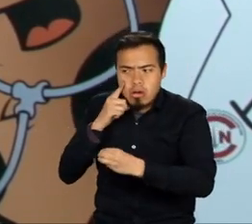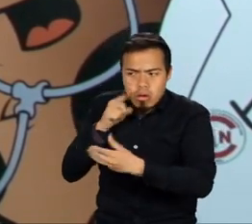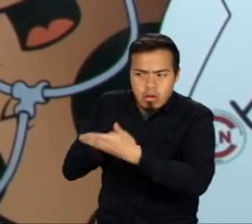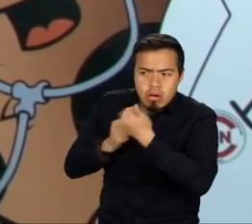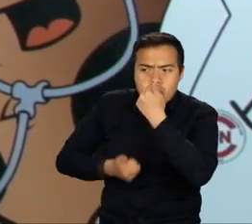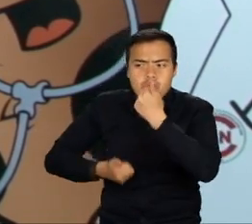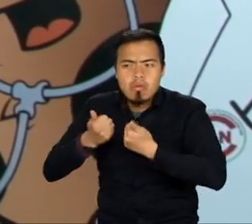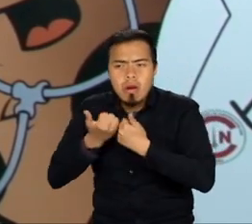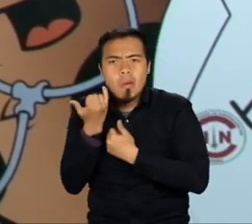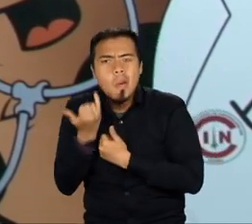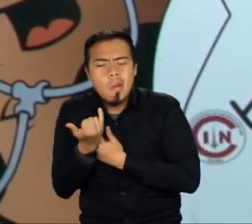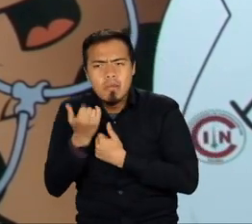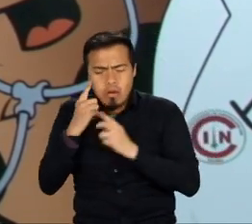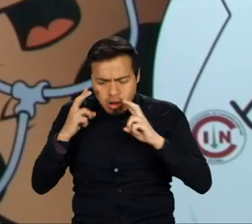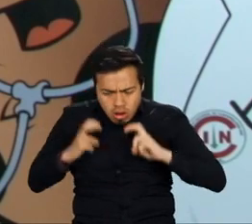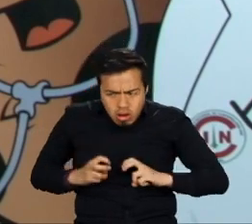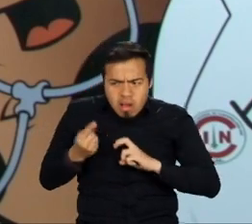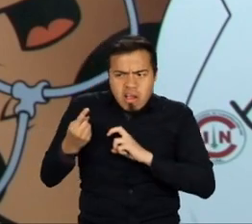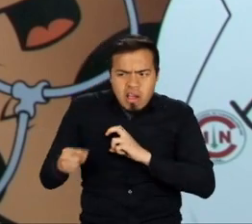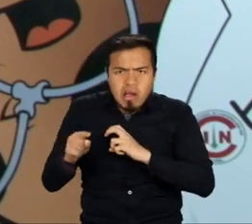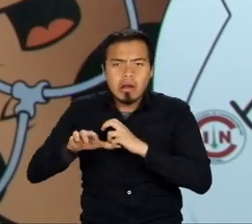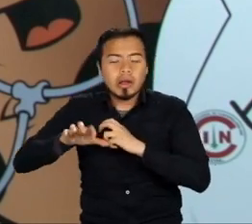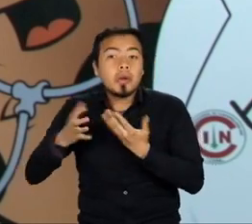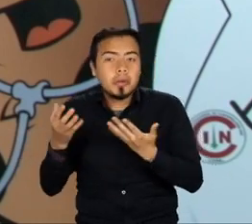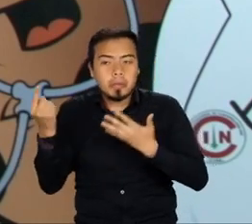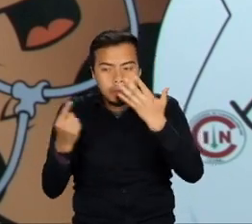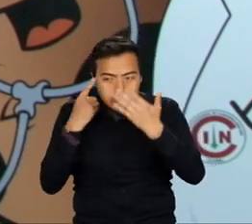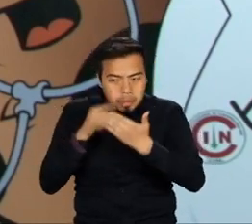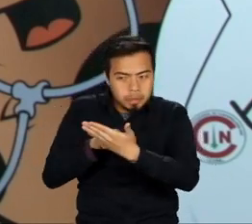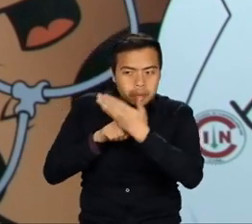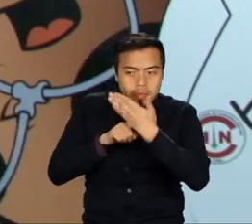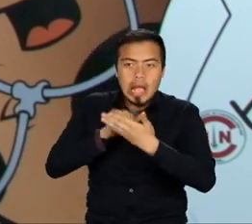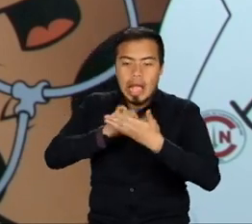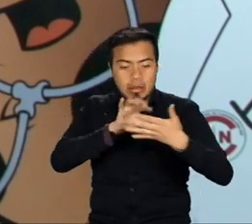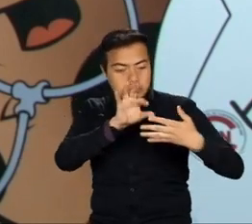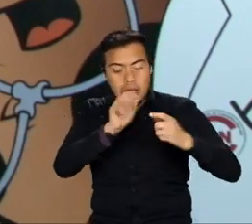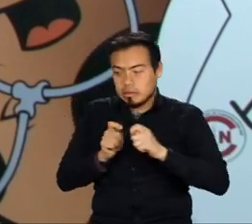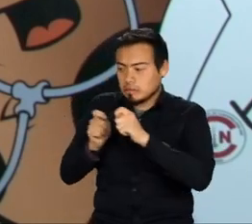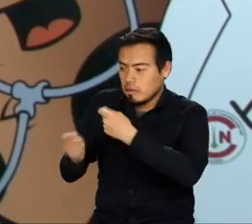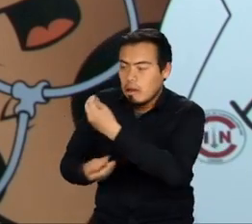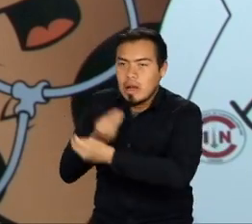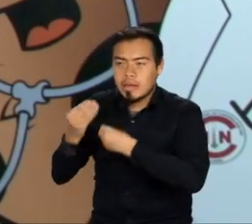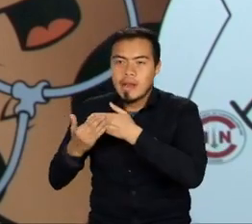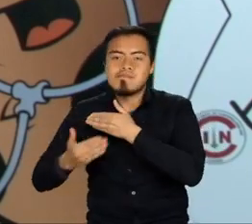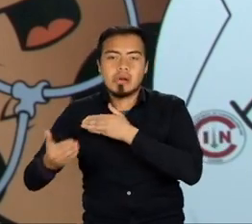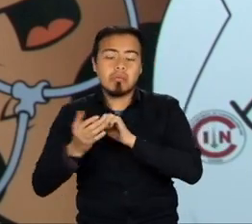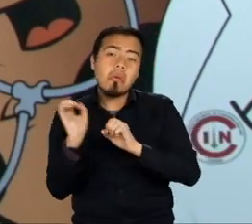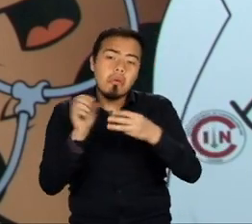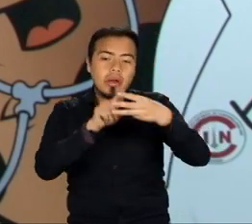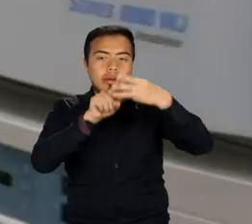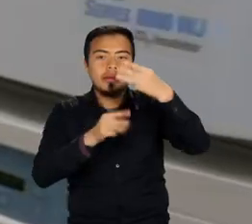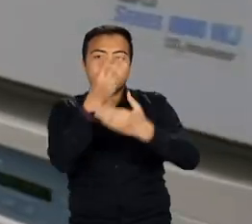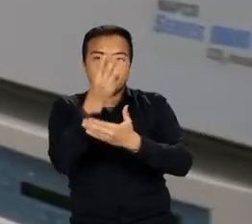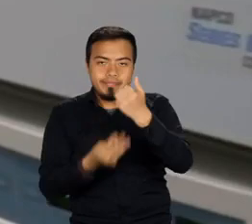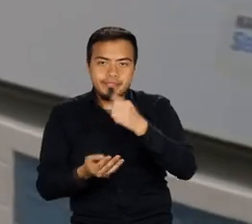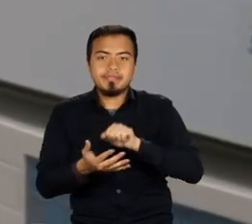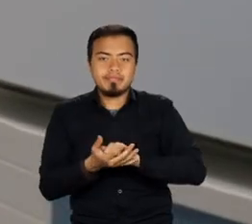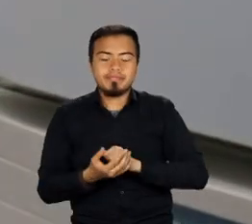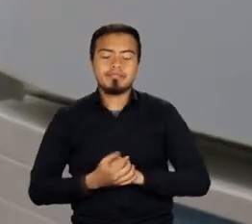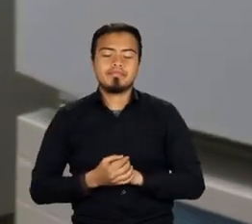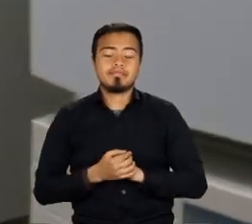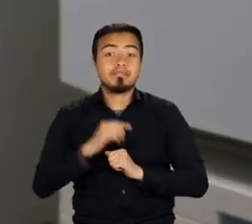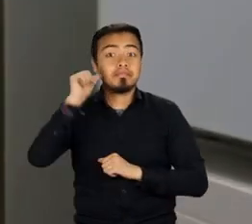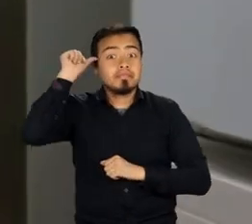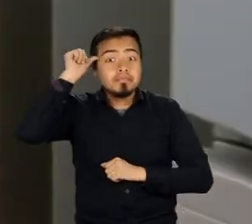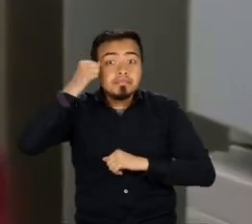estas circunstancias, vamos a utilizar cualquiera de estos. O en su defecto, muchas veces se utilizan los tres. Recuerden